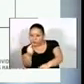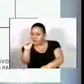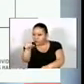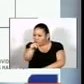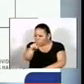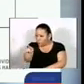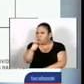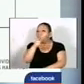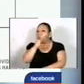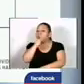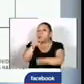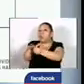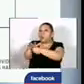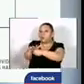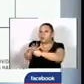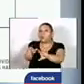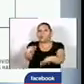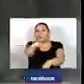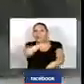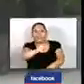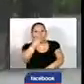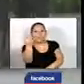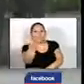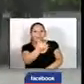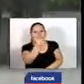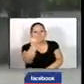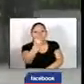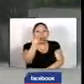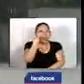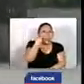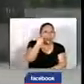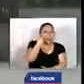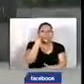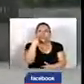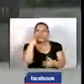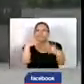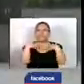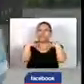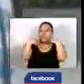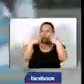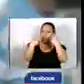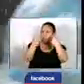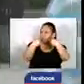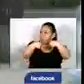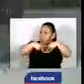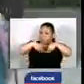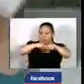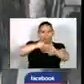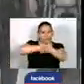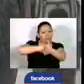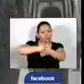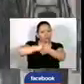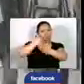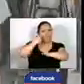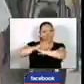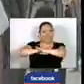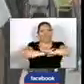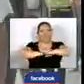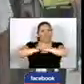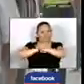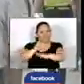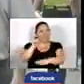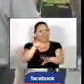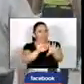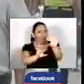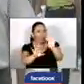por lo que es necesario que las personas no bajen la guardia y sigan cumpliendo con las medidas de bioseguridad, algo